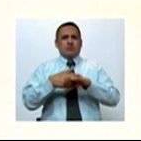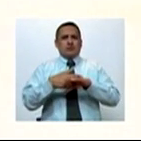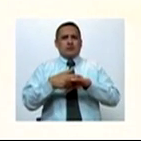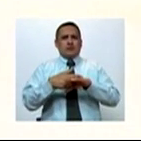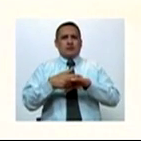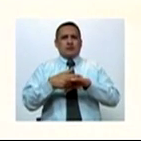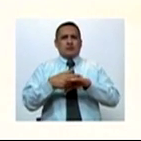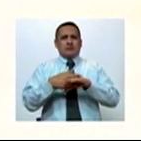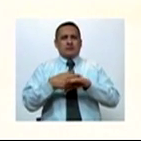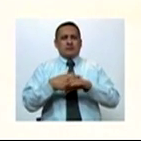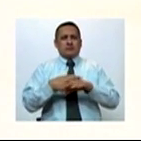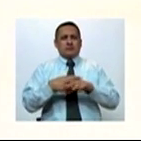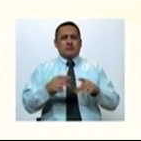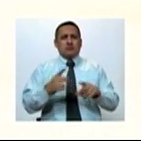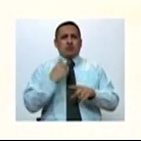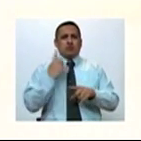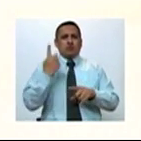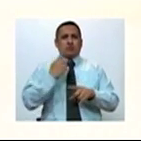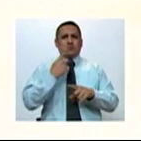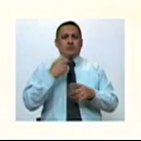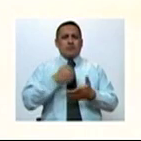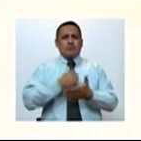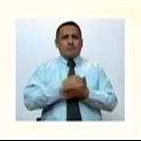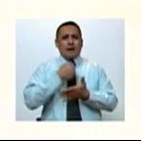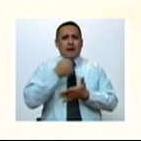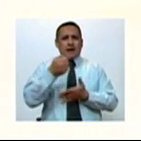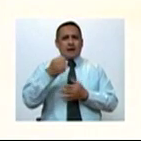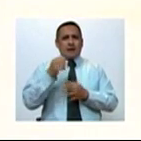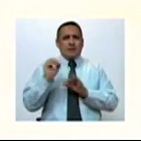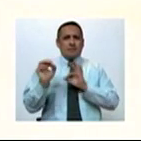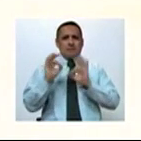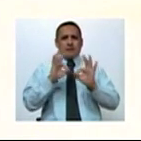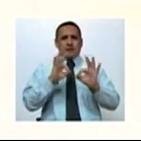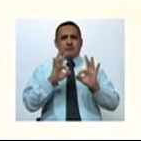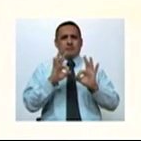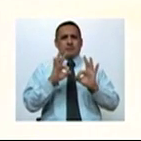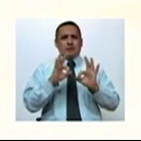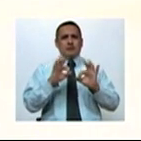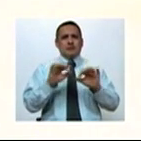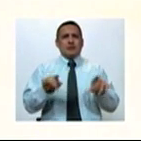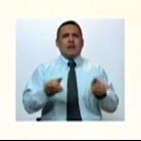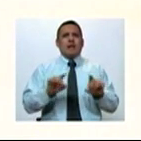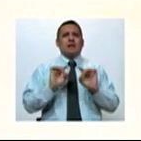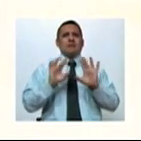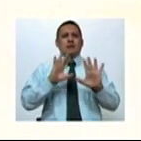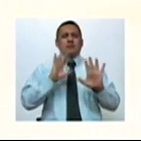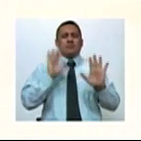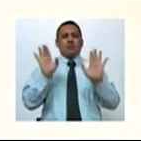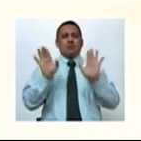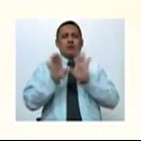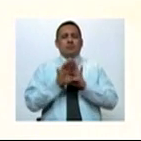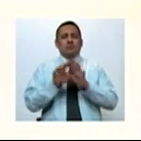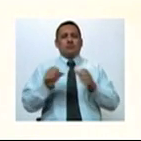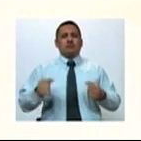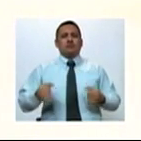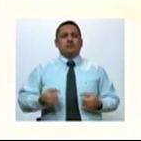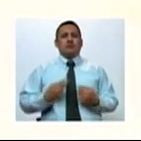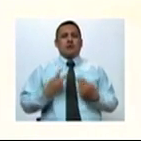Imposibilitando, ¿no? No solo poder pagar la misma, sino a lo mejor y